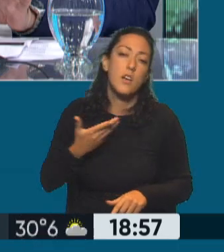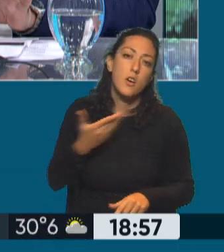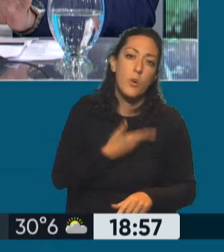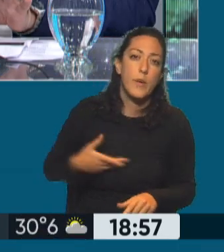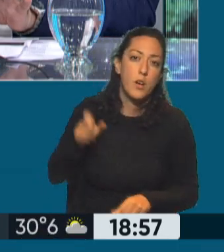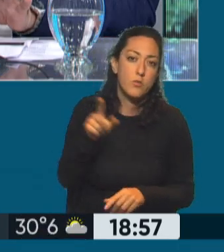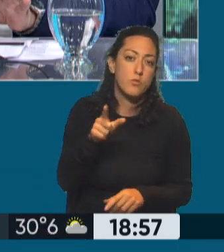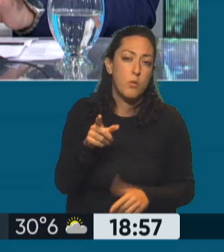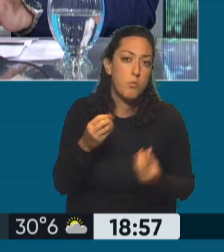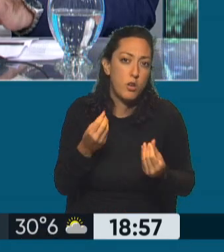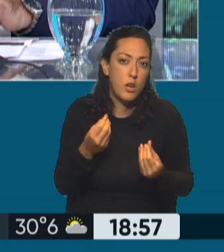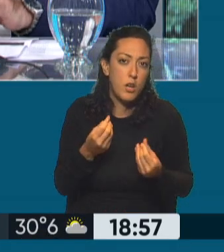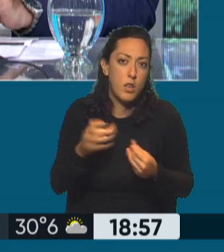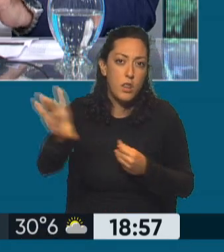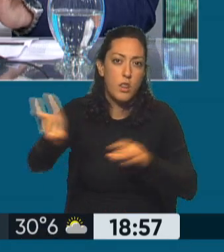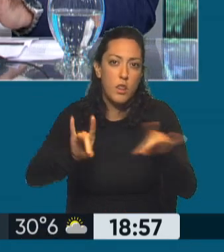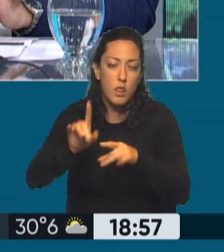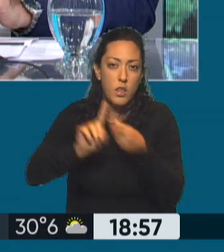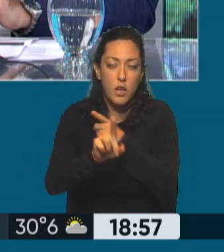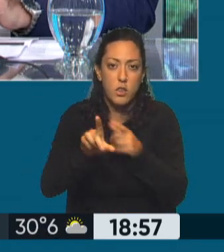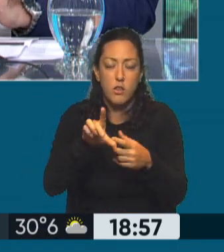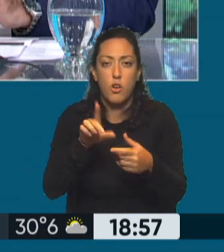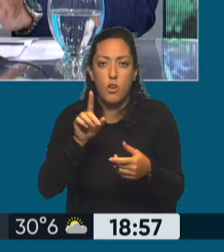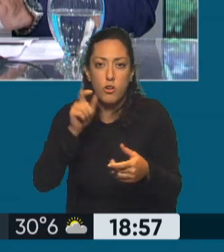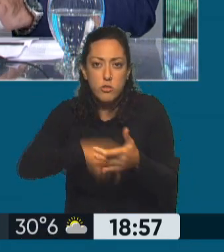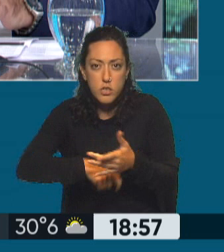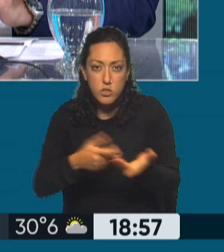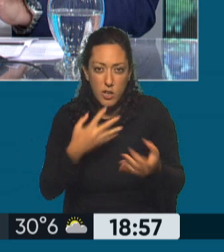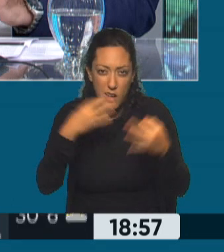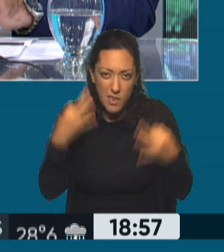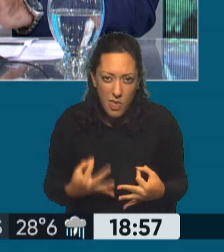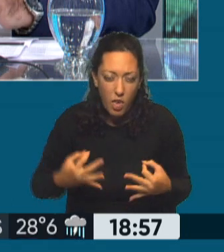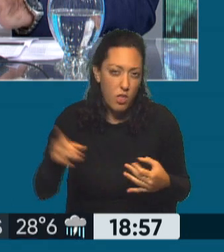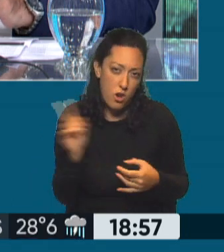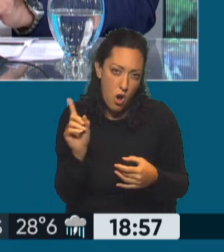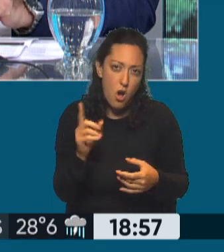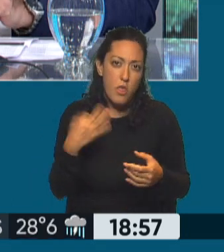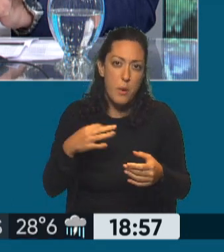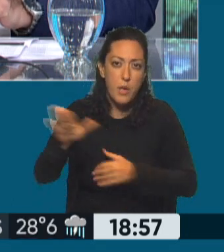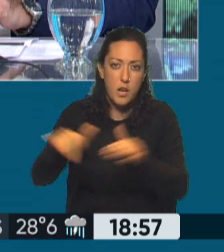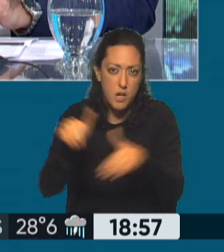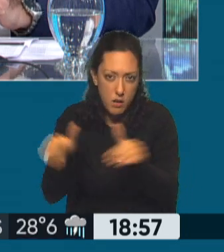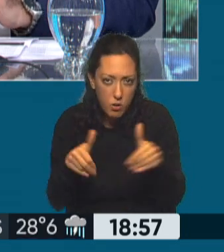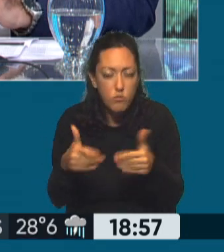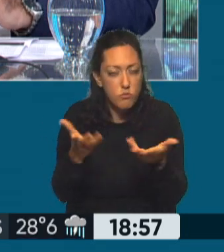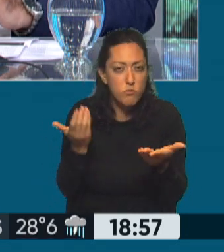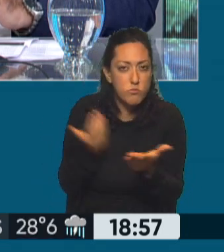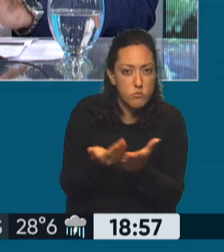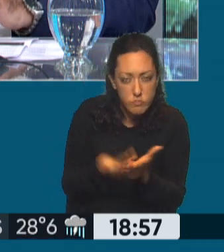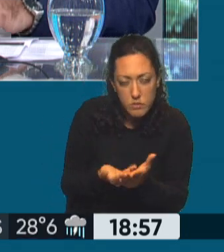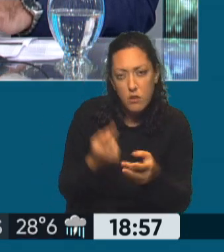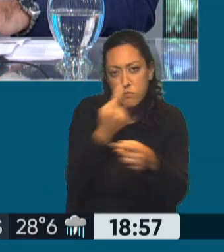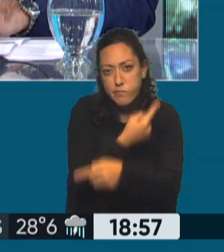una contratación directa, cuando esto ameritaba una compulsa, ¿no es cierto?, para definir... licitación. Exactamente. Y en